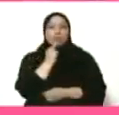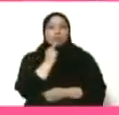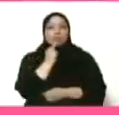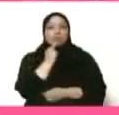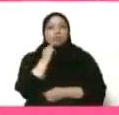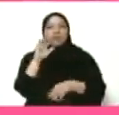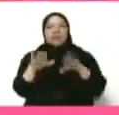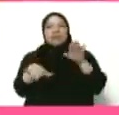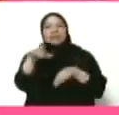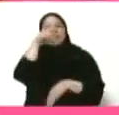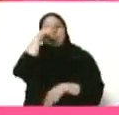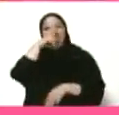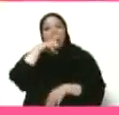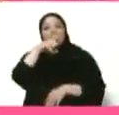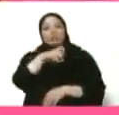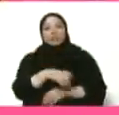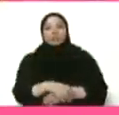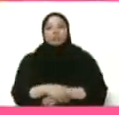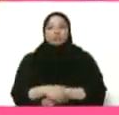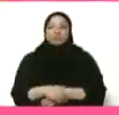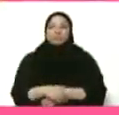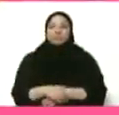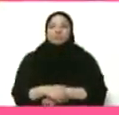15 años. Lancero.